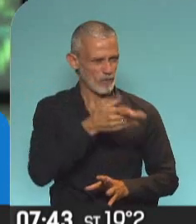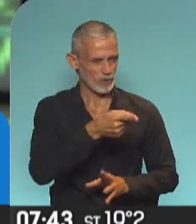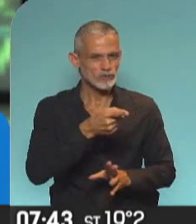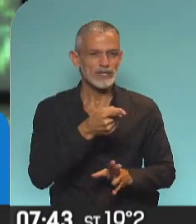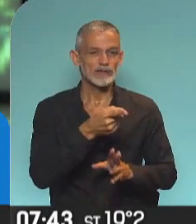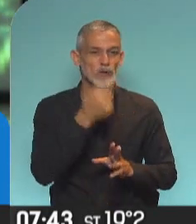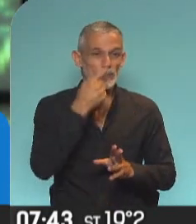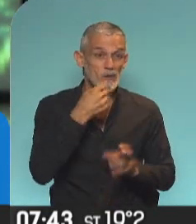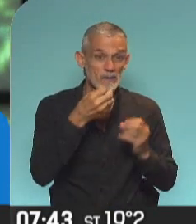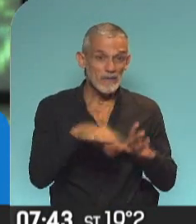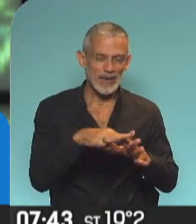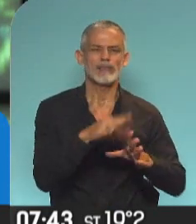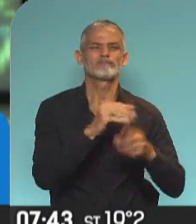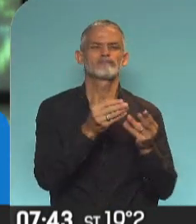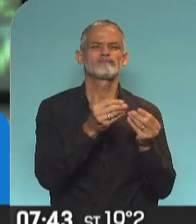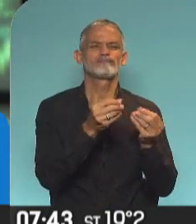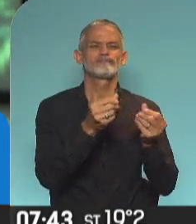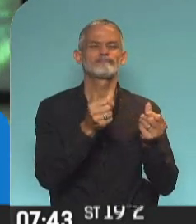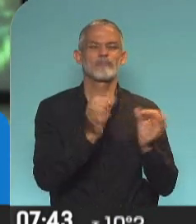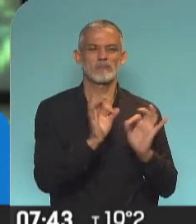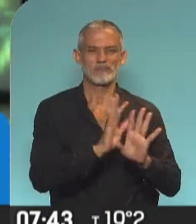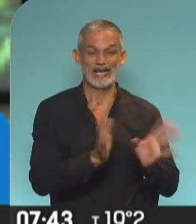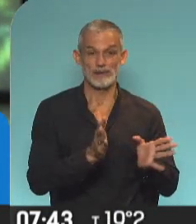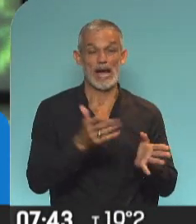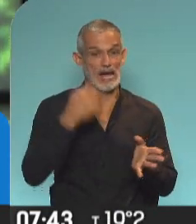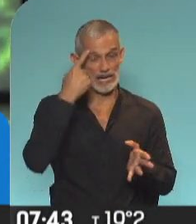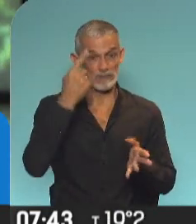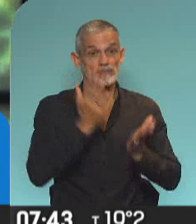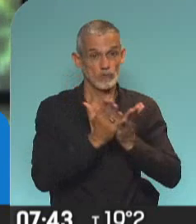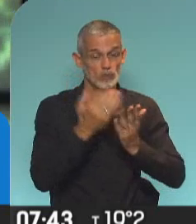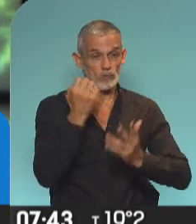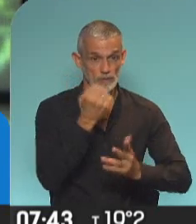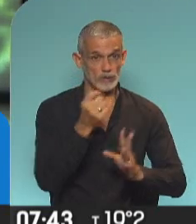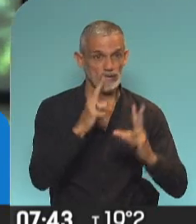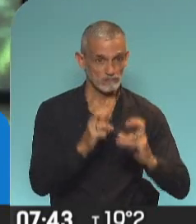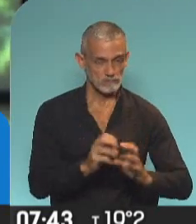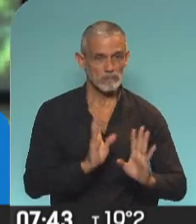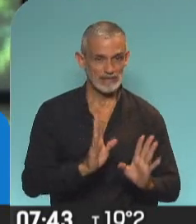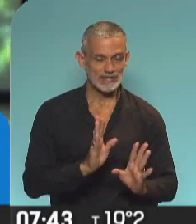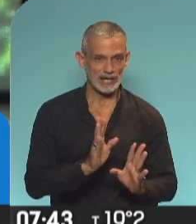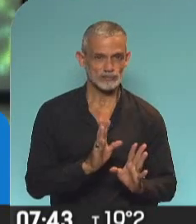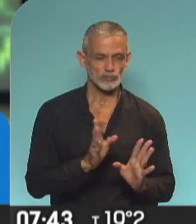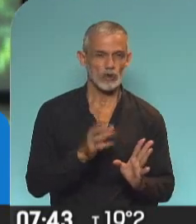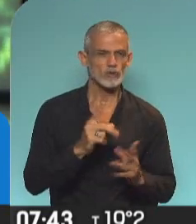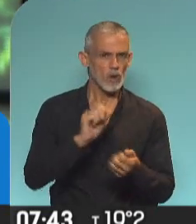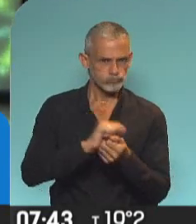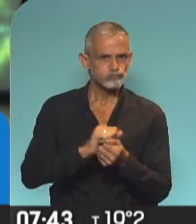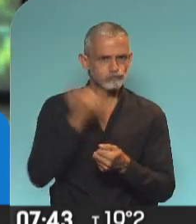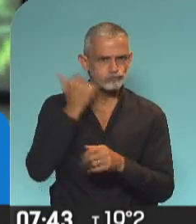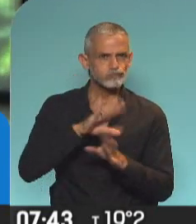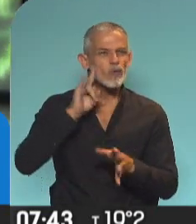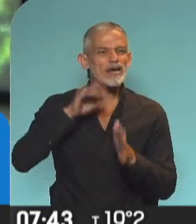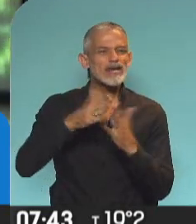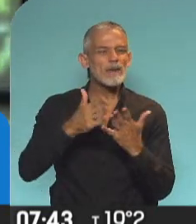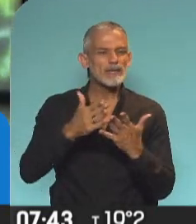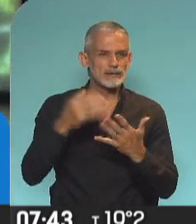casos justamente cursó con la enfermedad leve. Es decir, que nos pareció un estudio muy destacado que además fue publicado en una